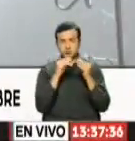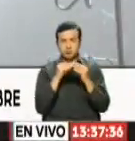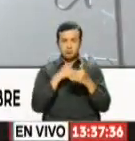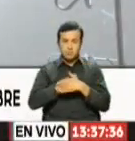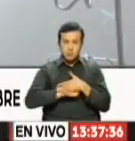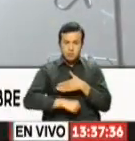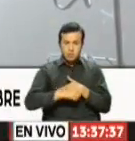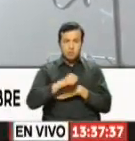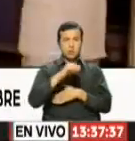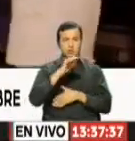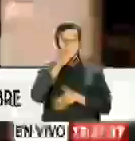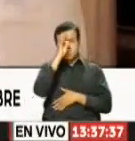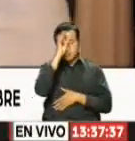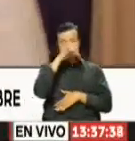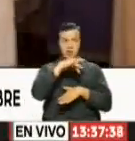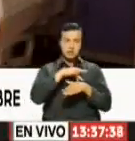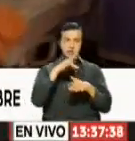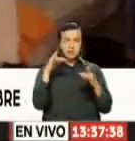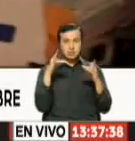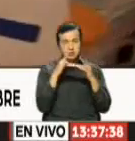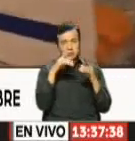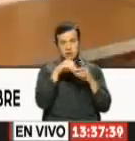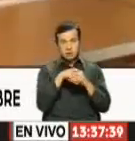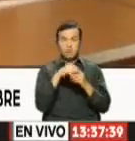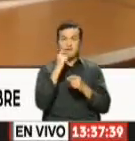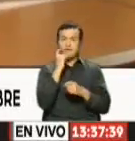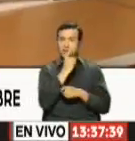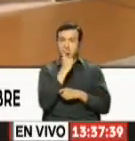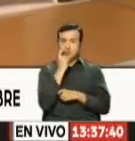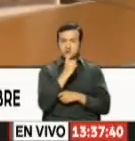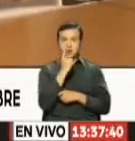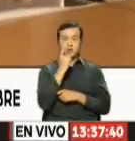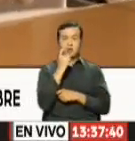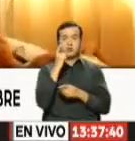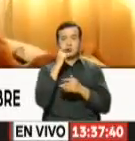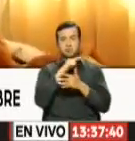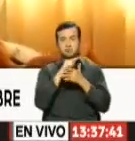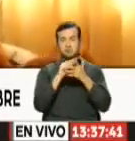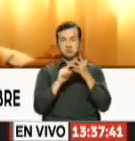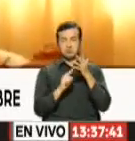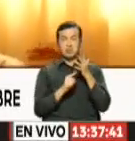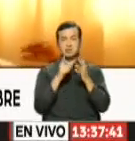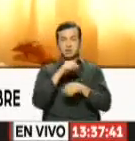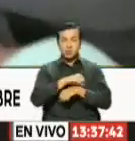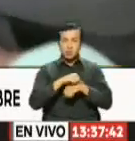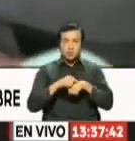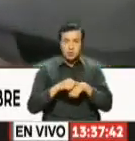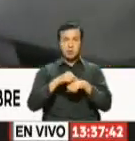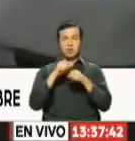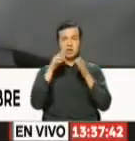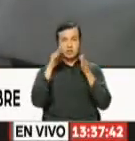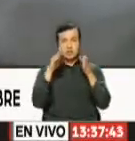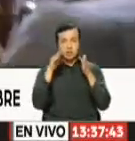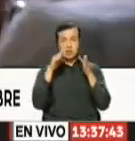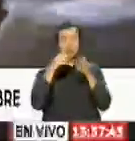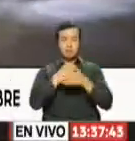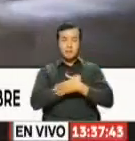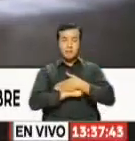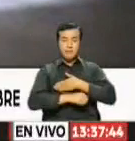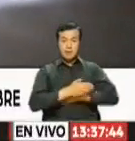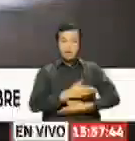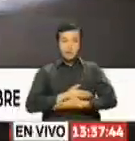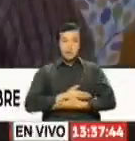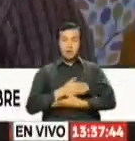obstetricia, hospitalización, medicina interna, odontología, oftalmología, traumatología, cirugía, unidad de atención neonatal y